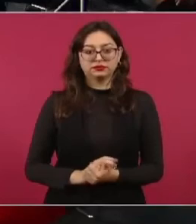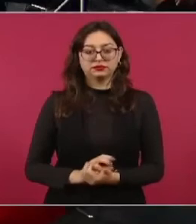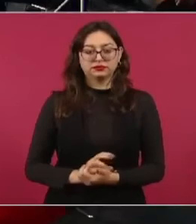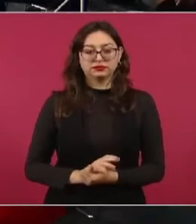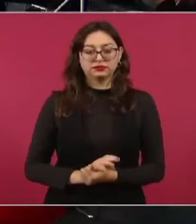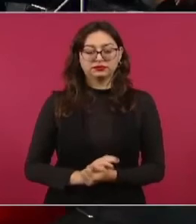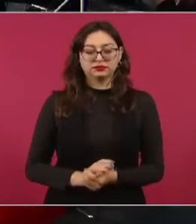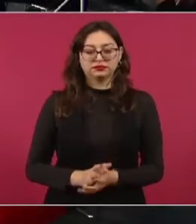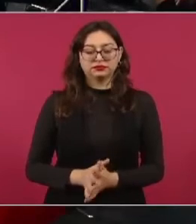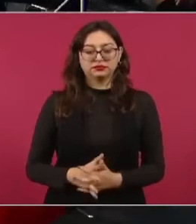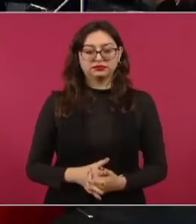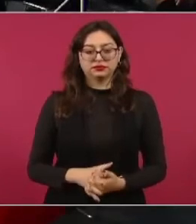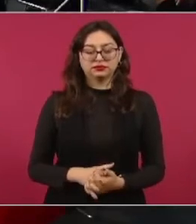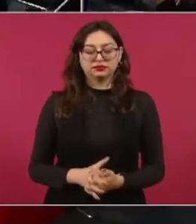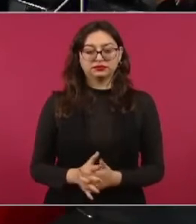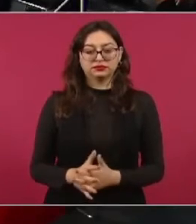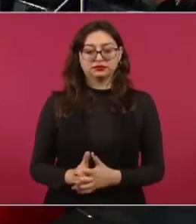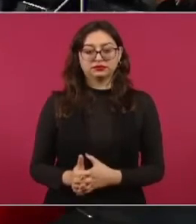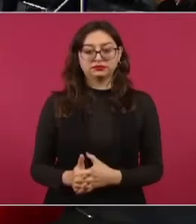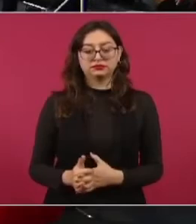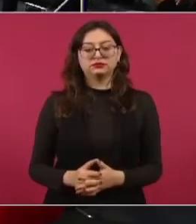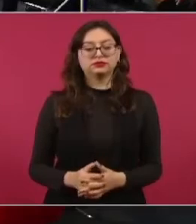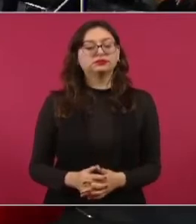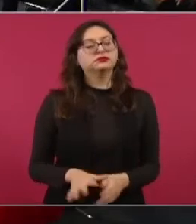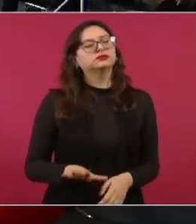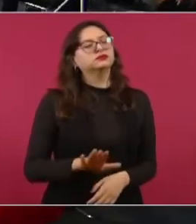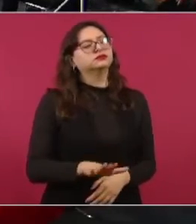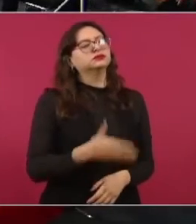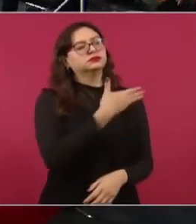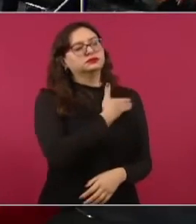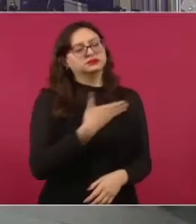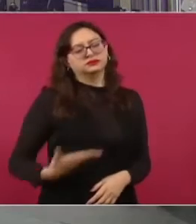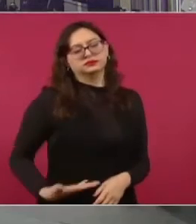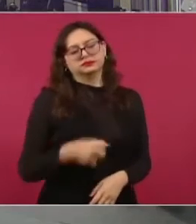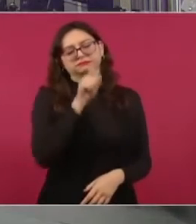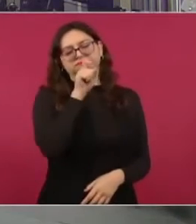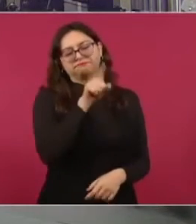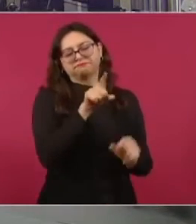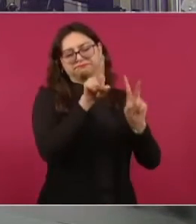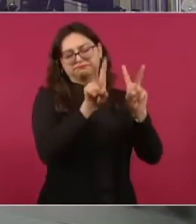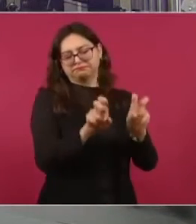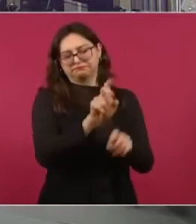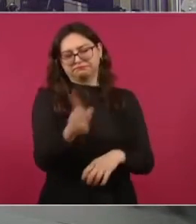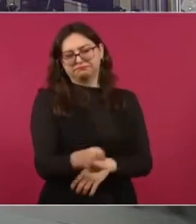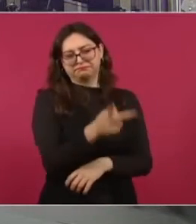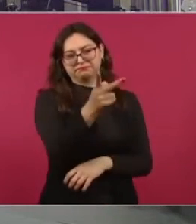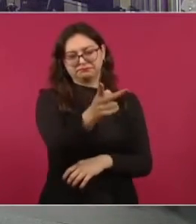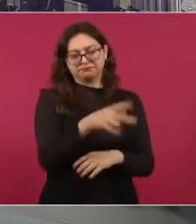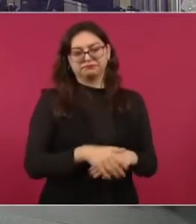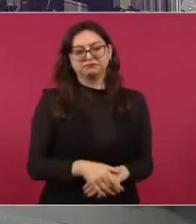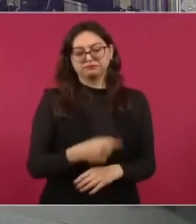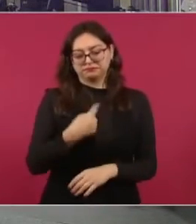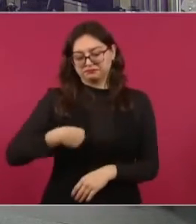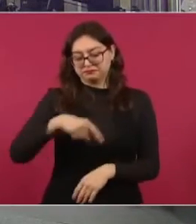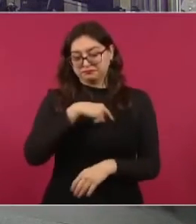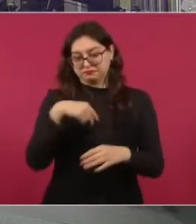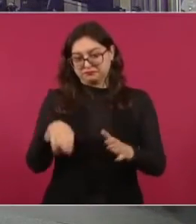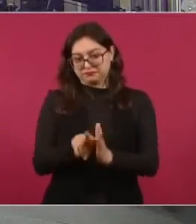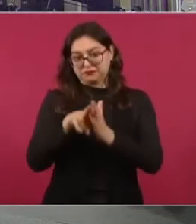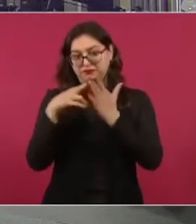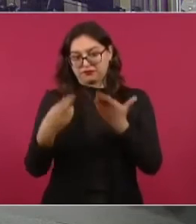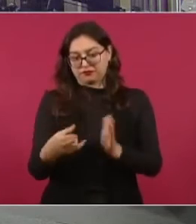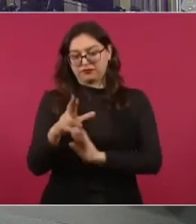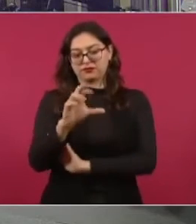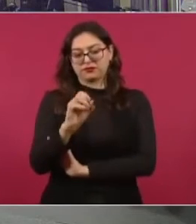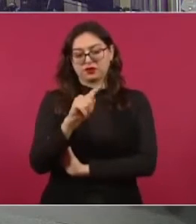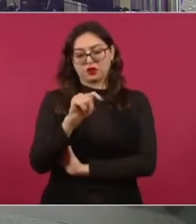es el asunto. Presidente, en este mismo tema, preguntarle, porque en Contralínea estamos haciendo